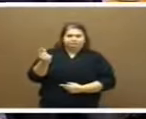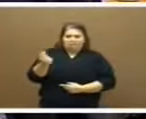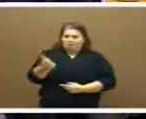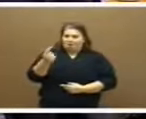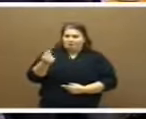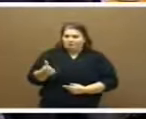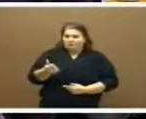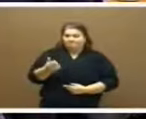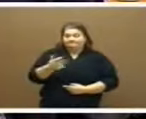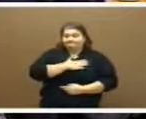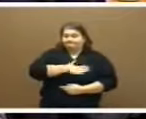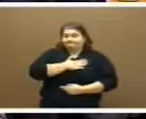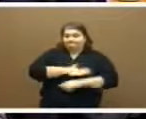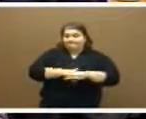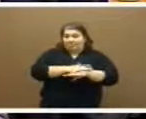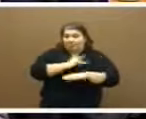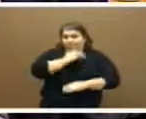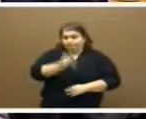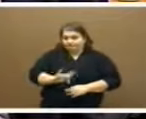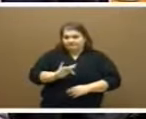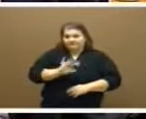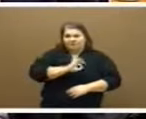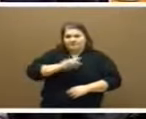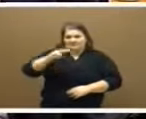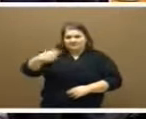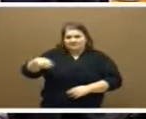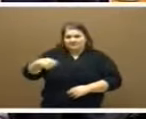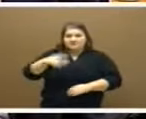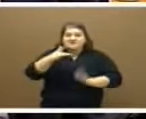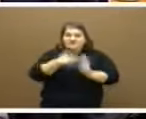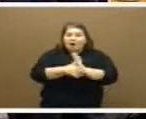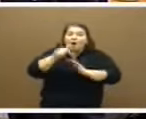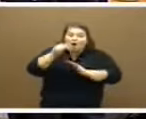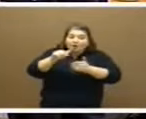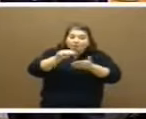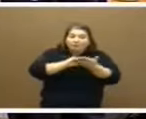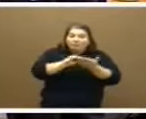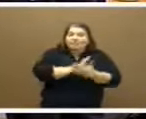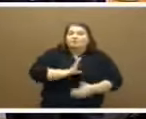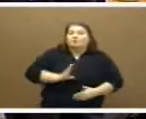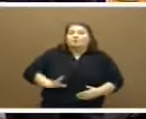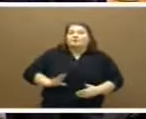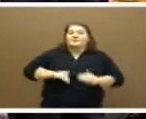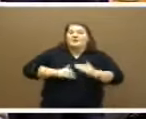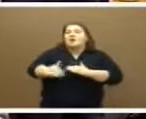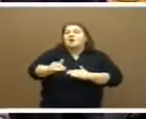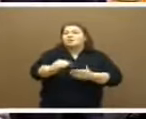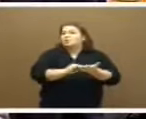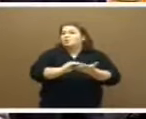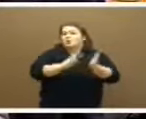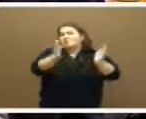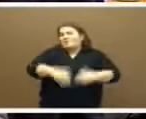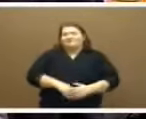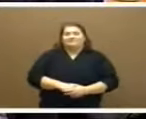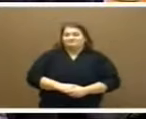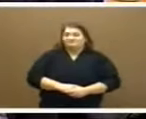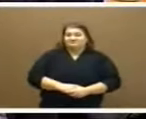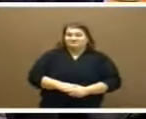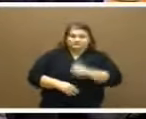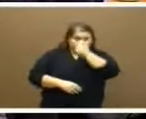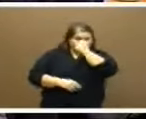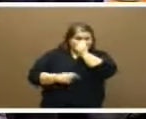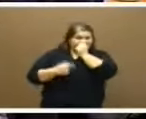permitir, señora vicepresidenta, que le diga que es pan para hoy y hambre para mañana. Le invito a que